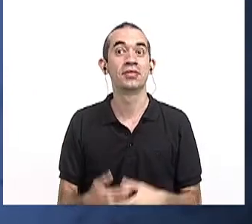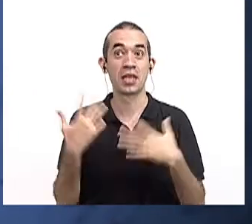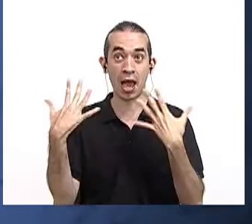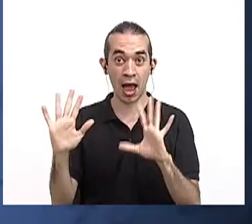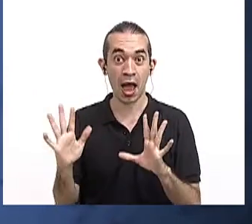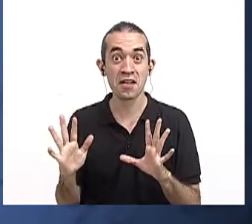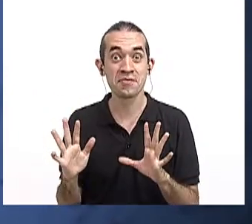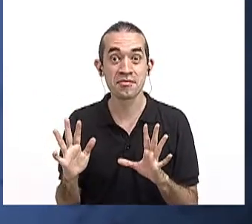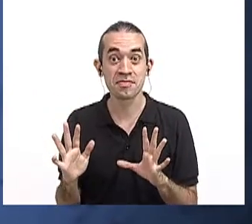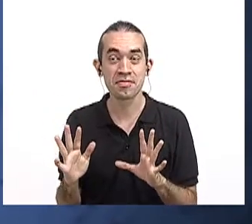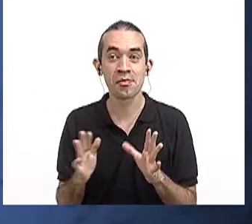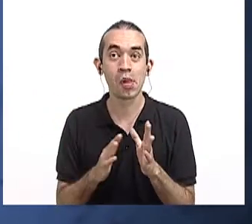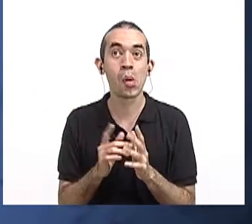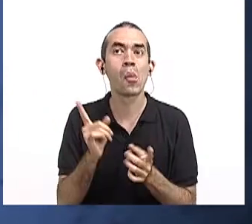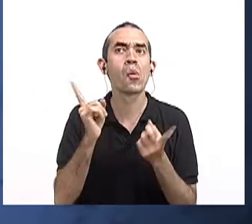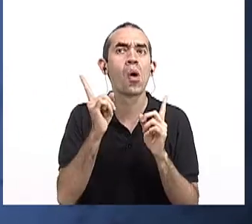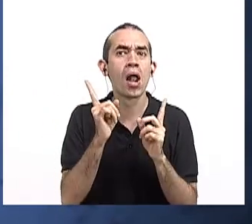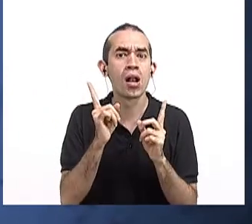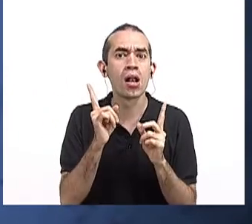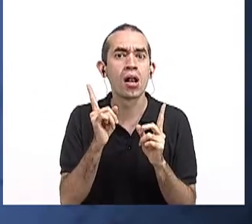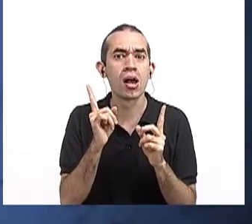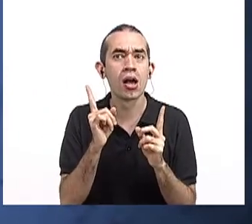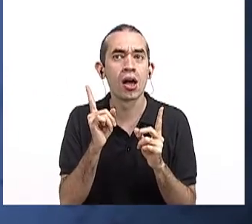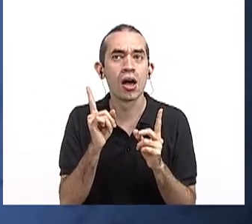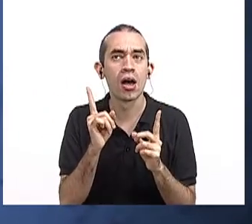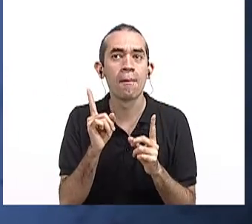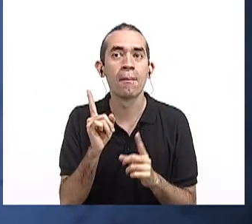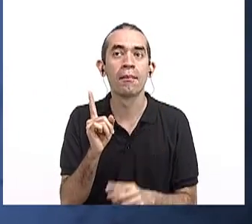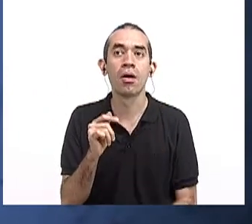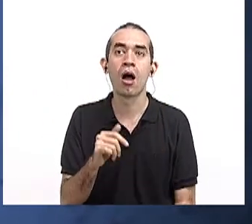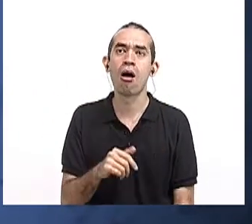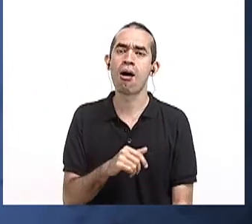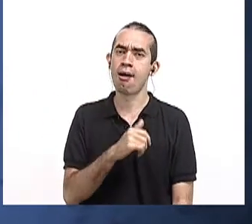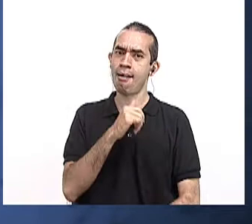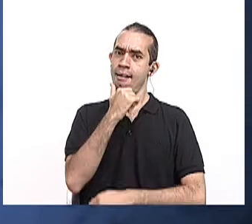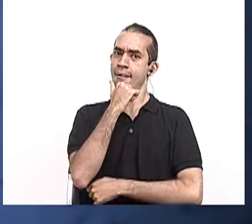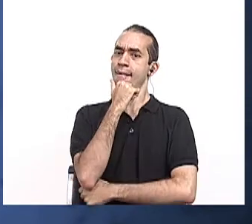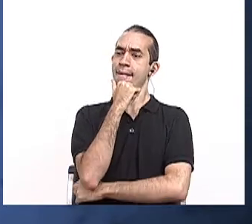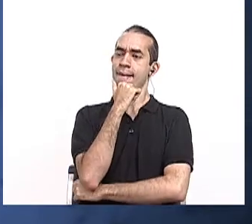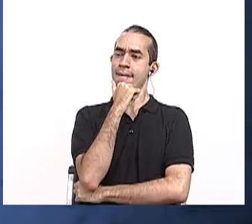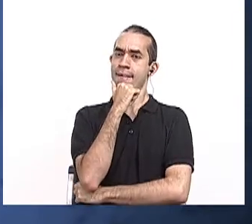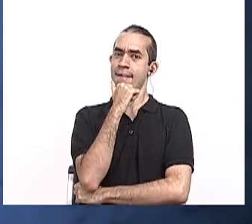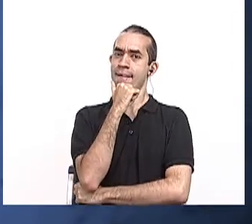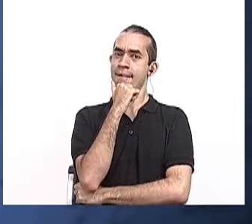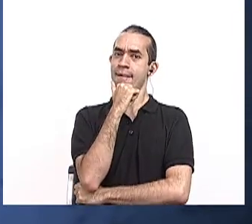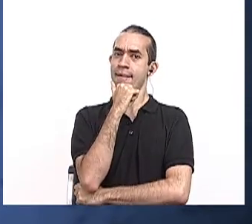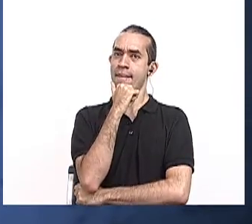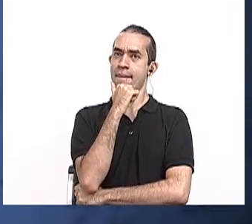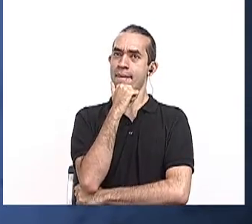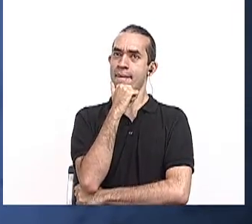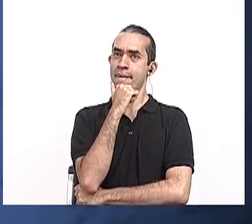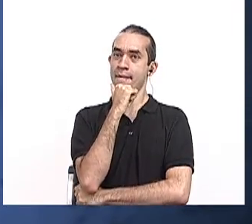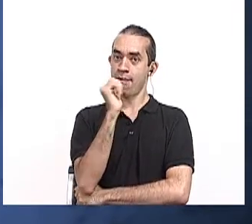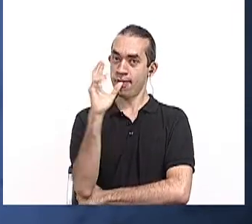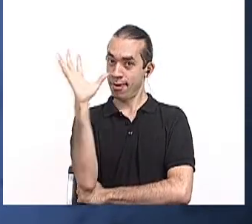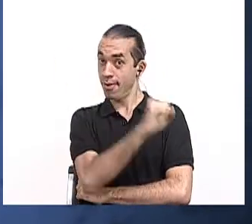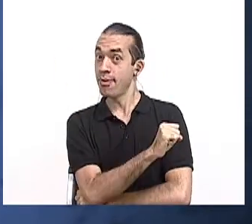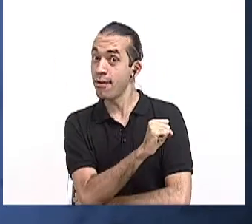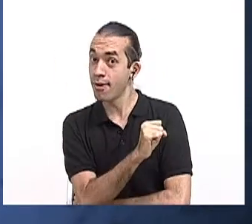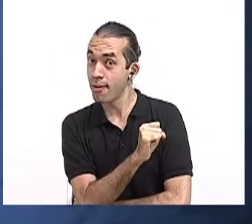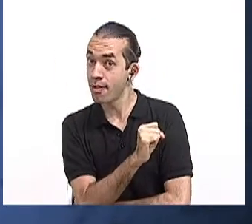giramos y vamos a ver qué operación tenemos. Ah, ¿la pueden